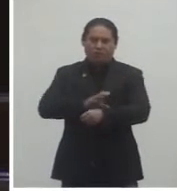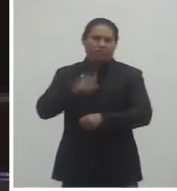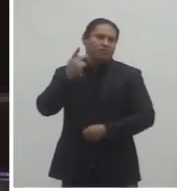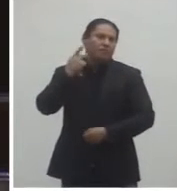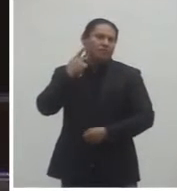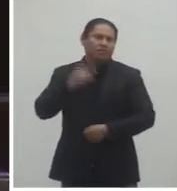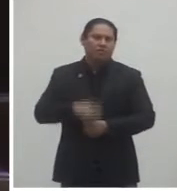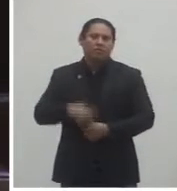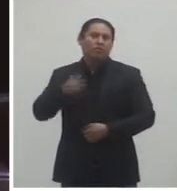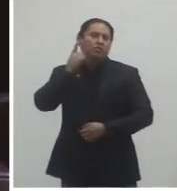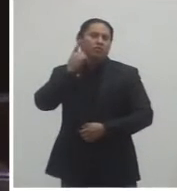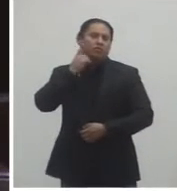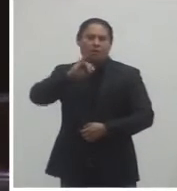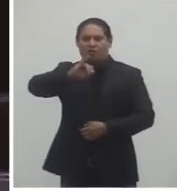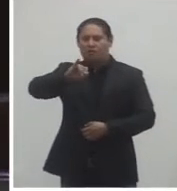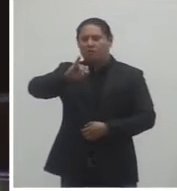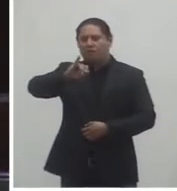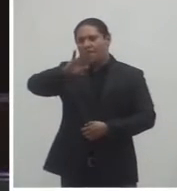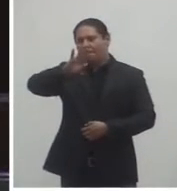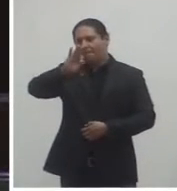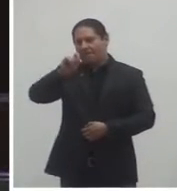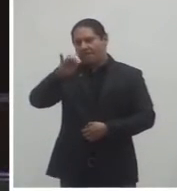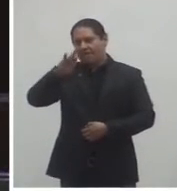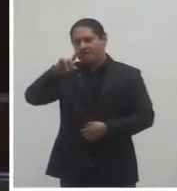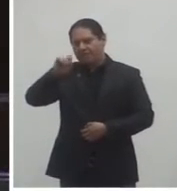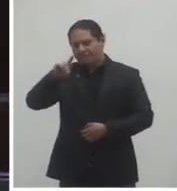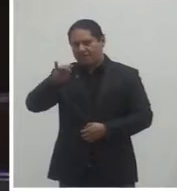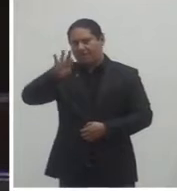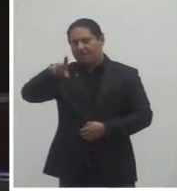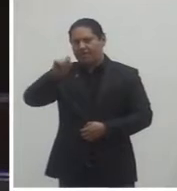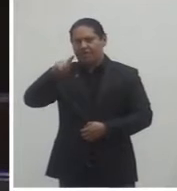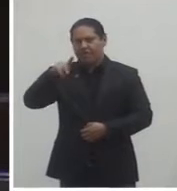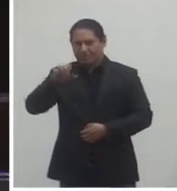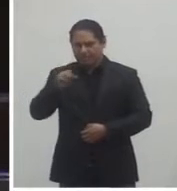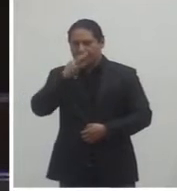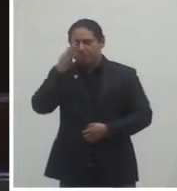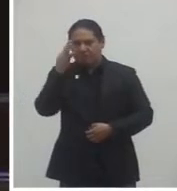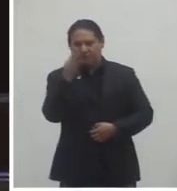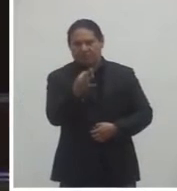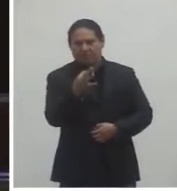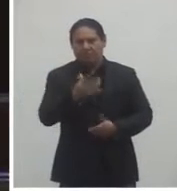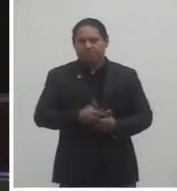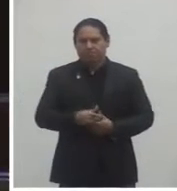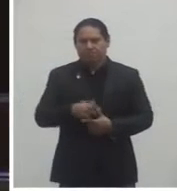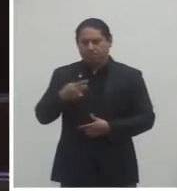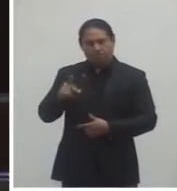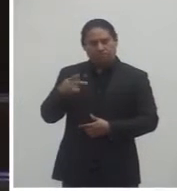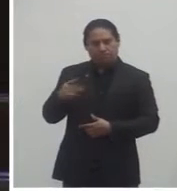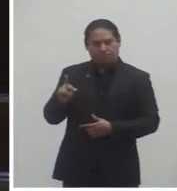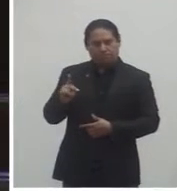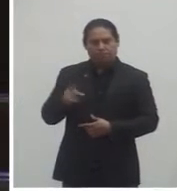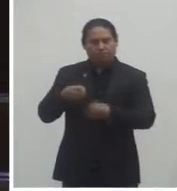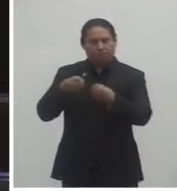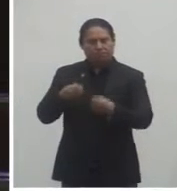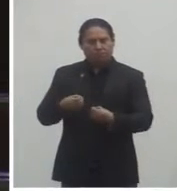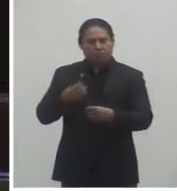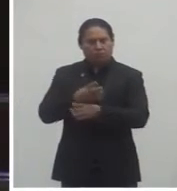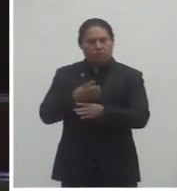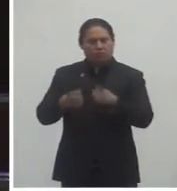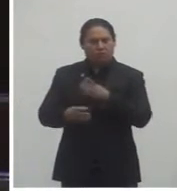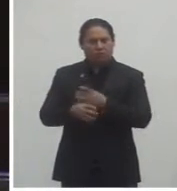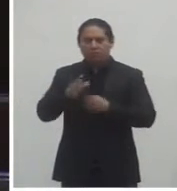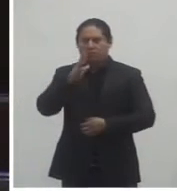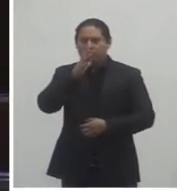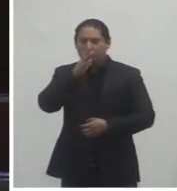Política, el diputado Felipe de Jesús Granda Pastrana informa que por cuestiones de trabajo legislativo no